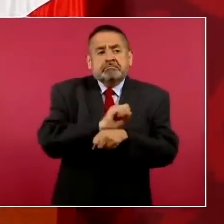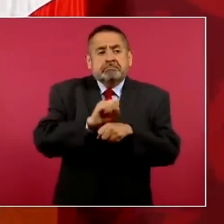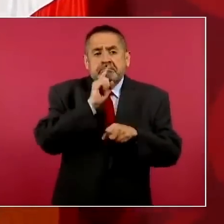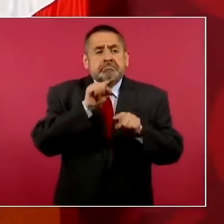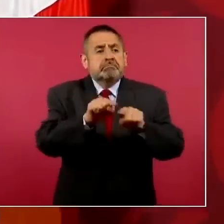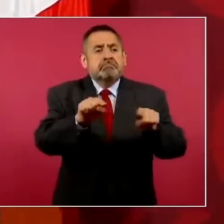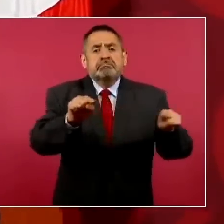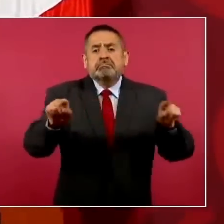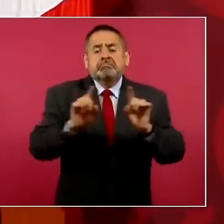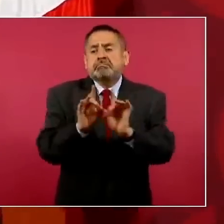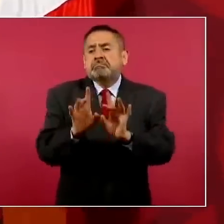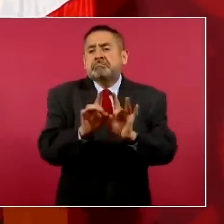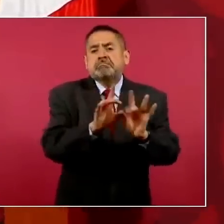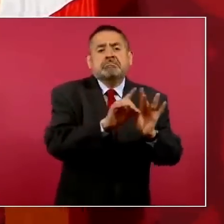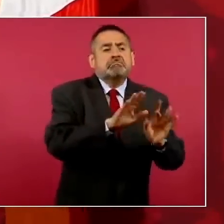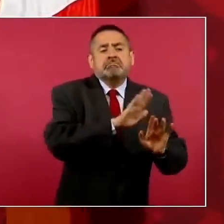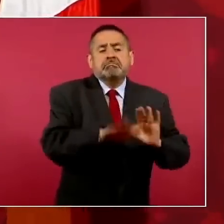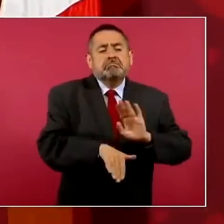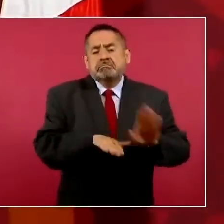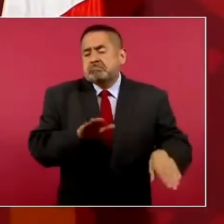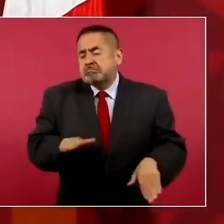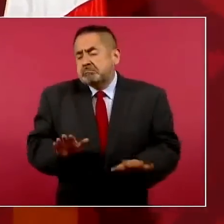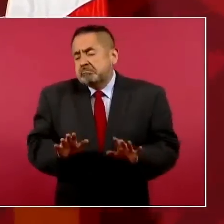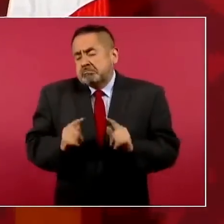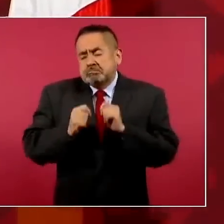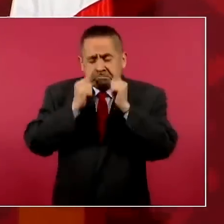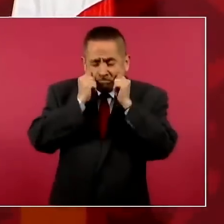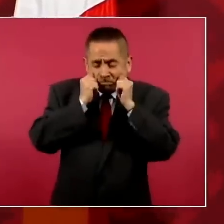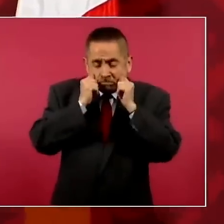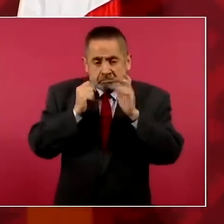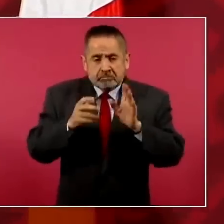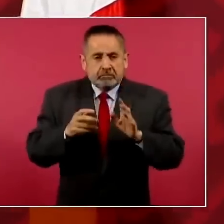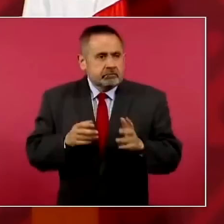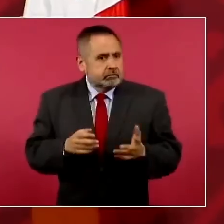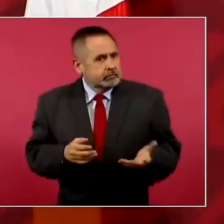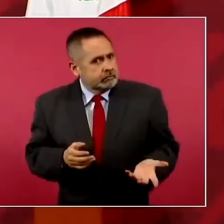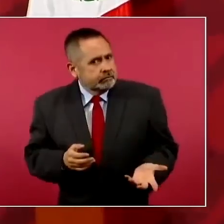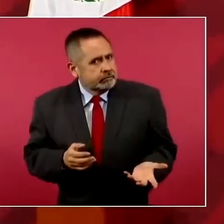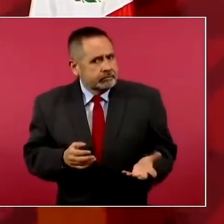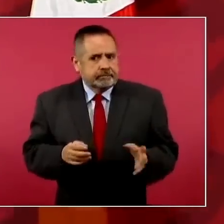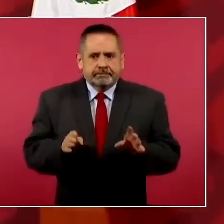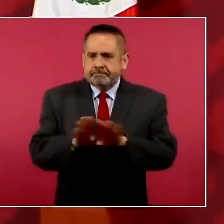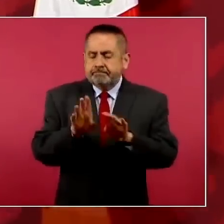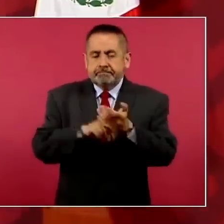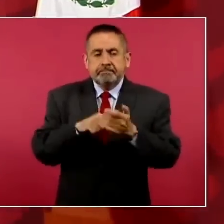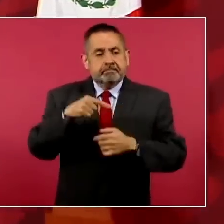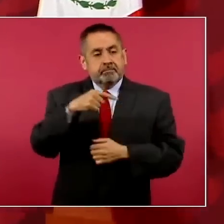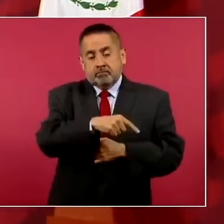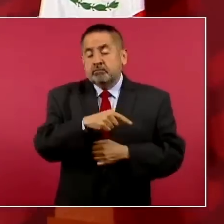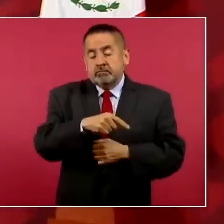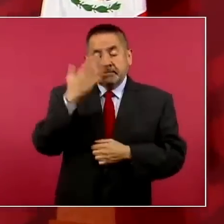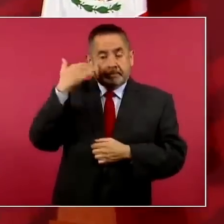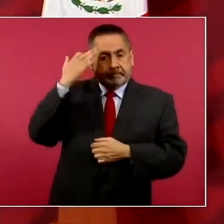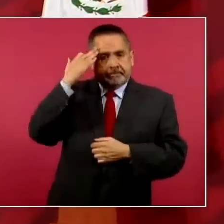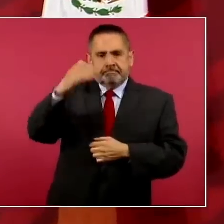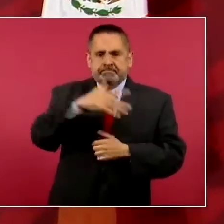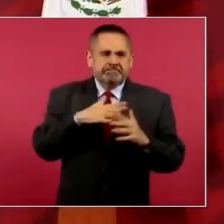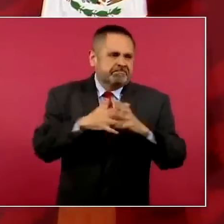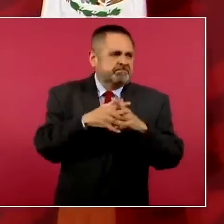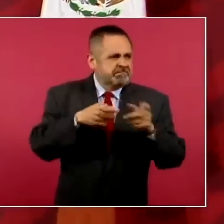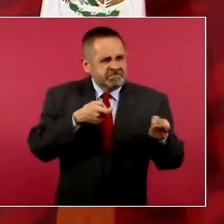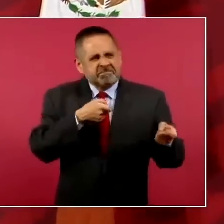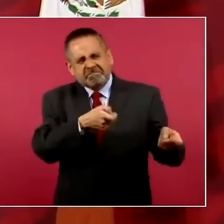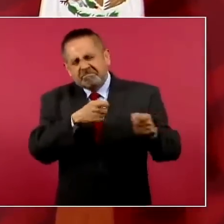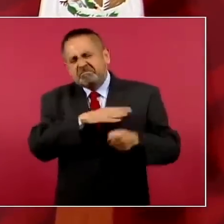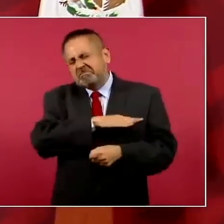Y como fue una guerra con altos niveles de